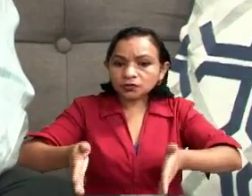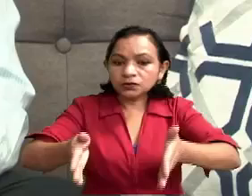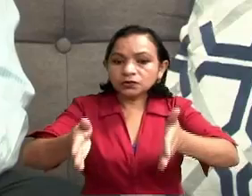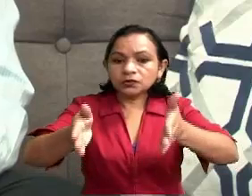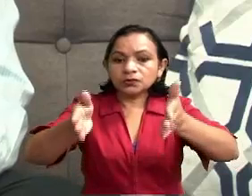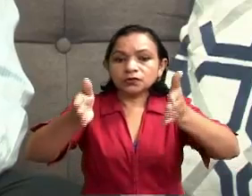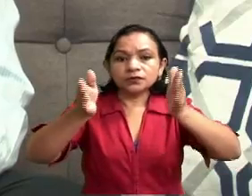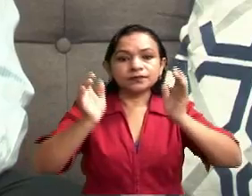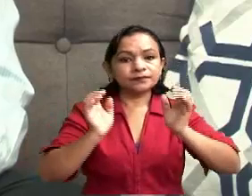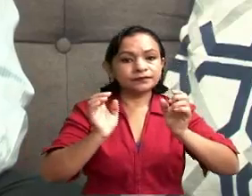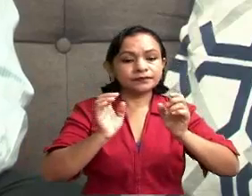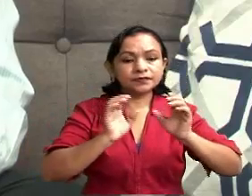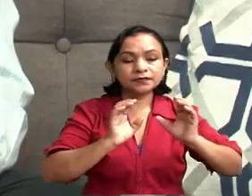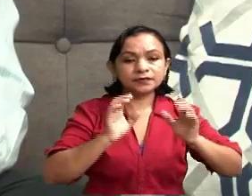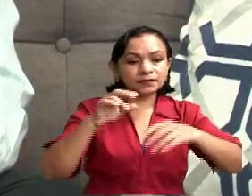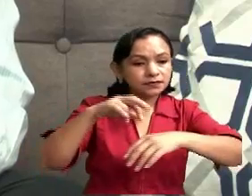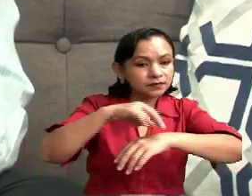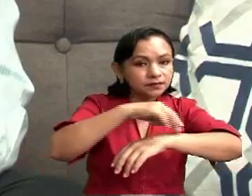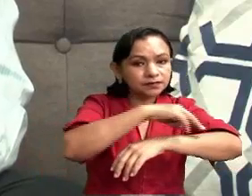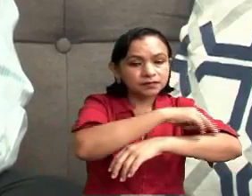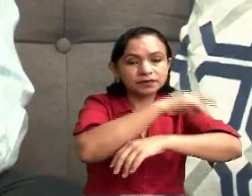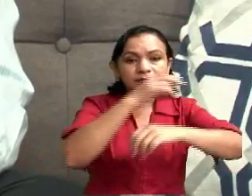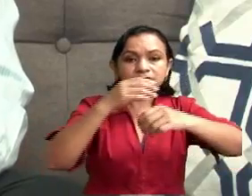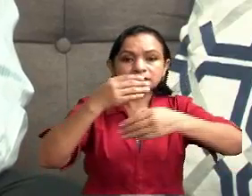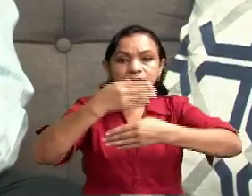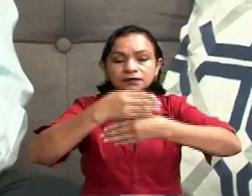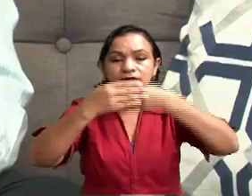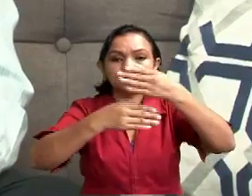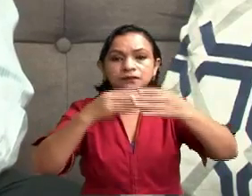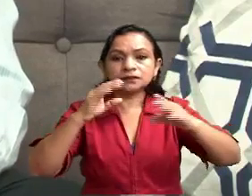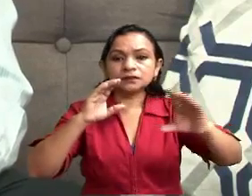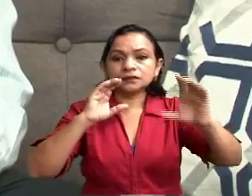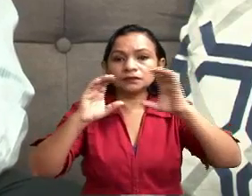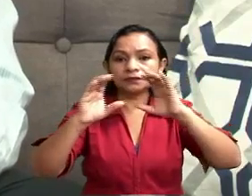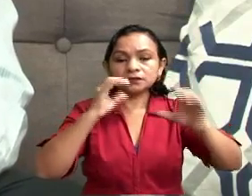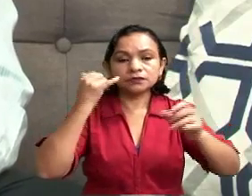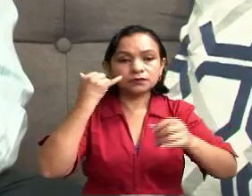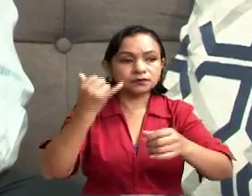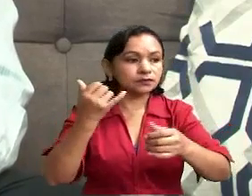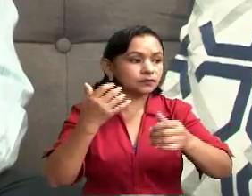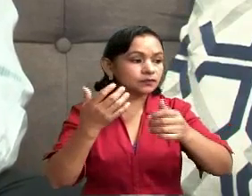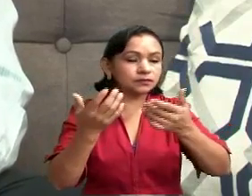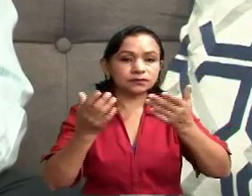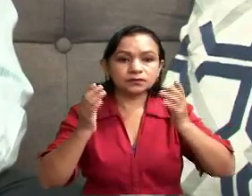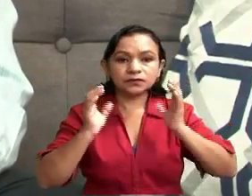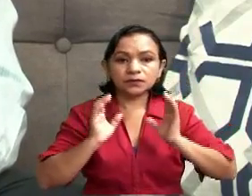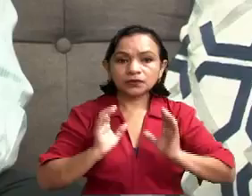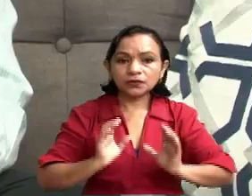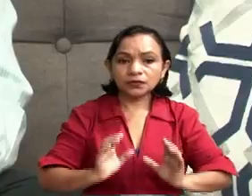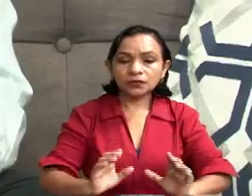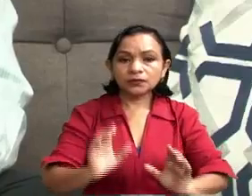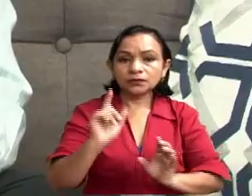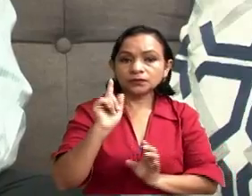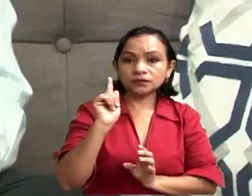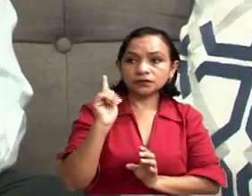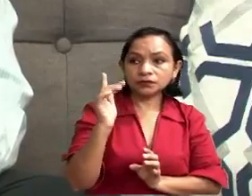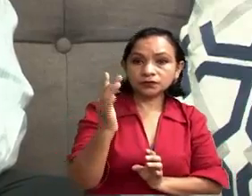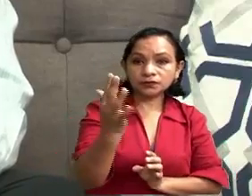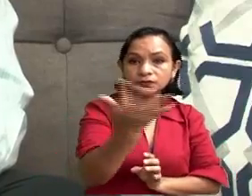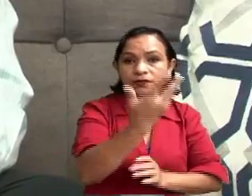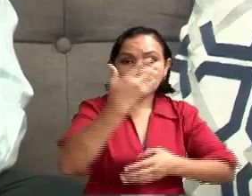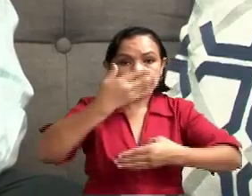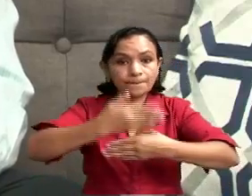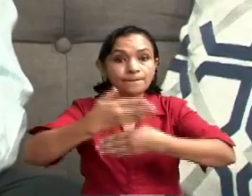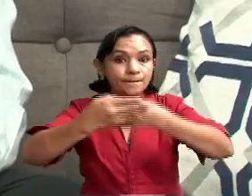portuaria, infraestructura de telecomunicaciones, etcétera. Entonces, en